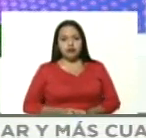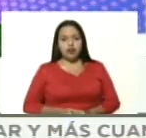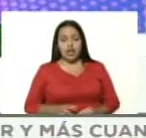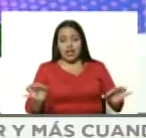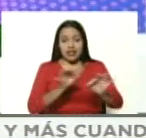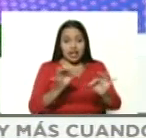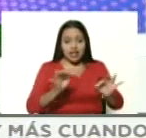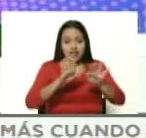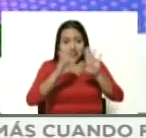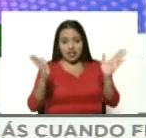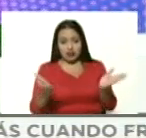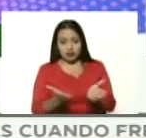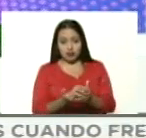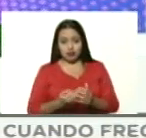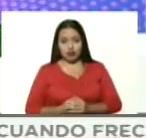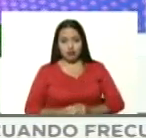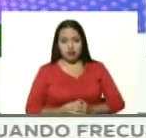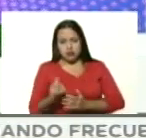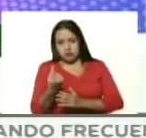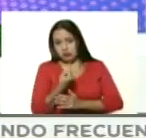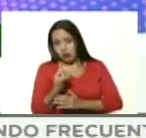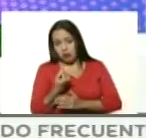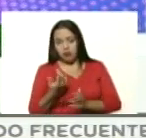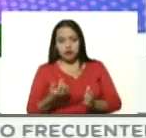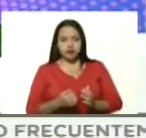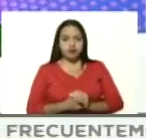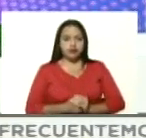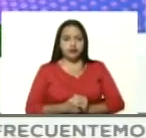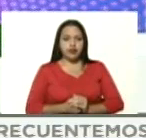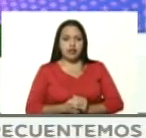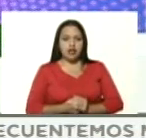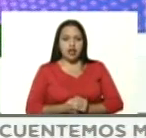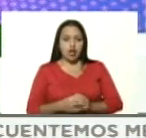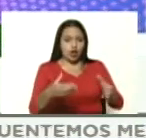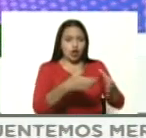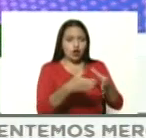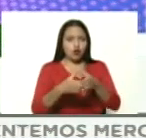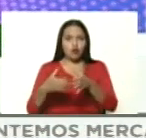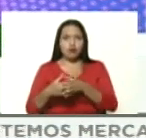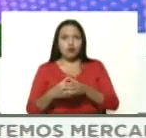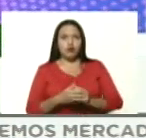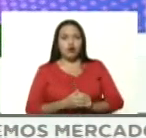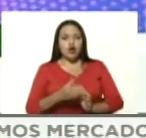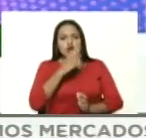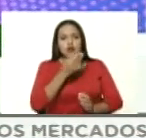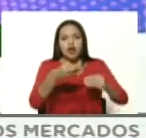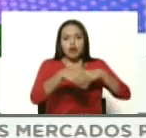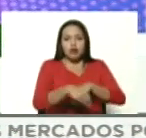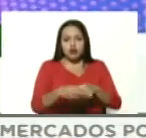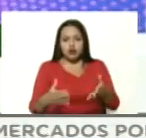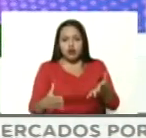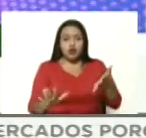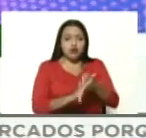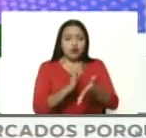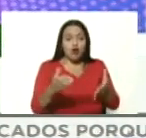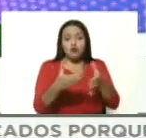nadie en este mundo, salvo los extremistas y negacionistas de derecha,